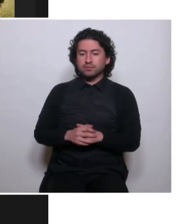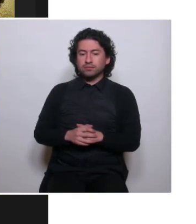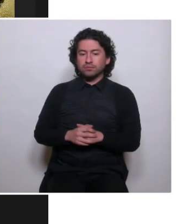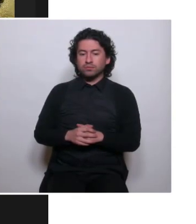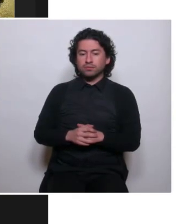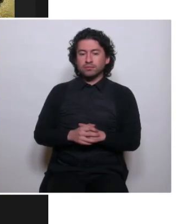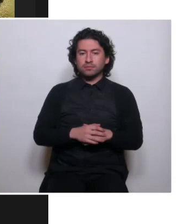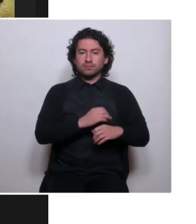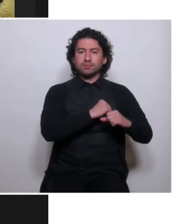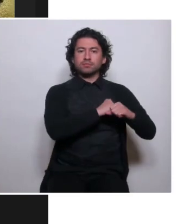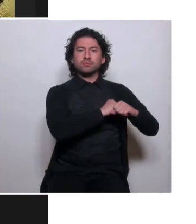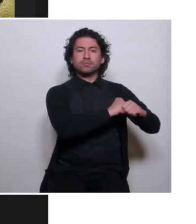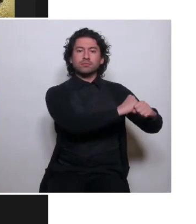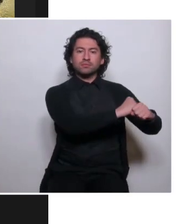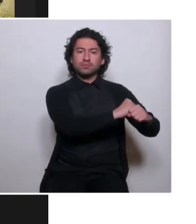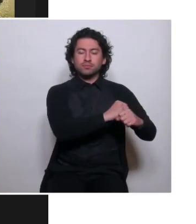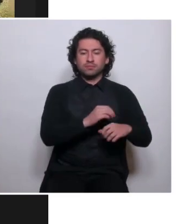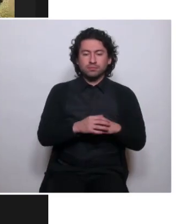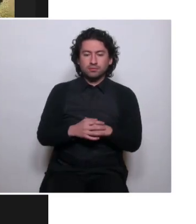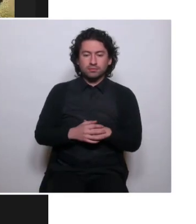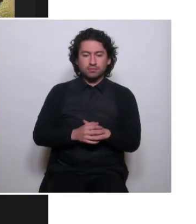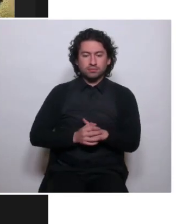En contra.